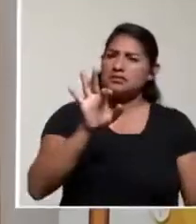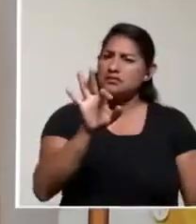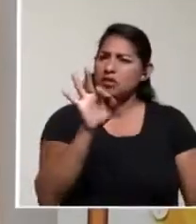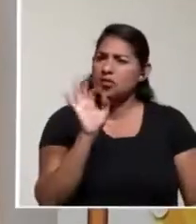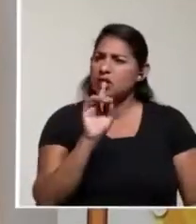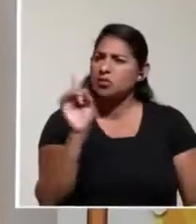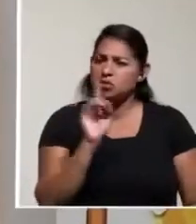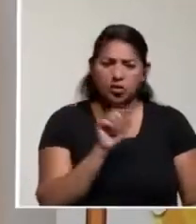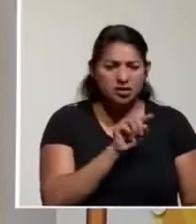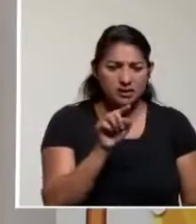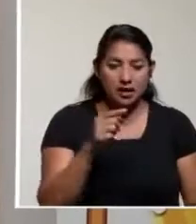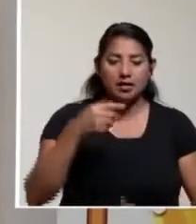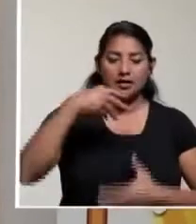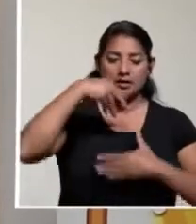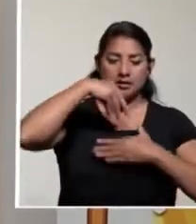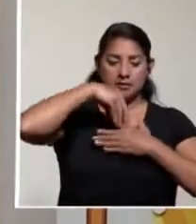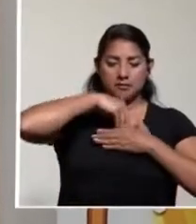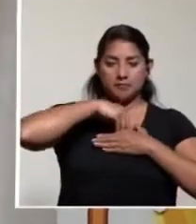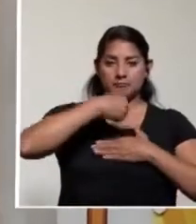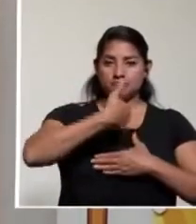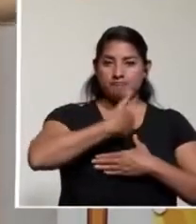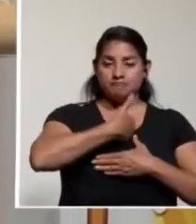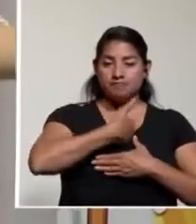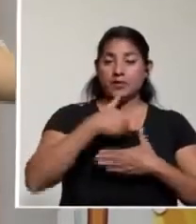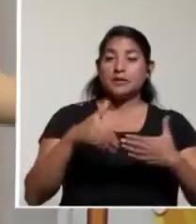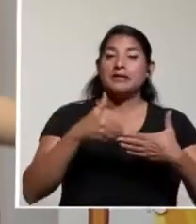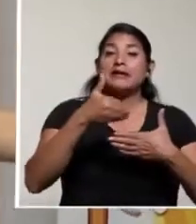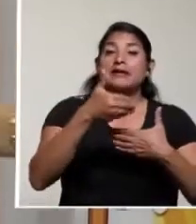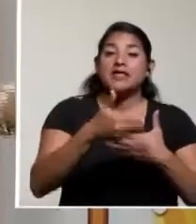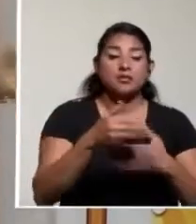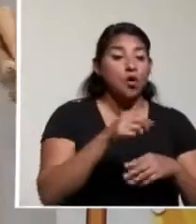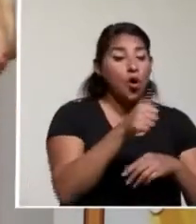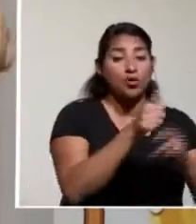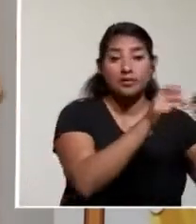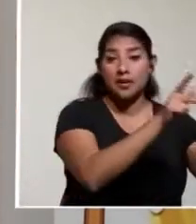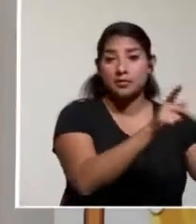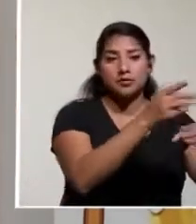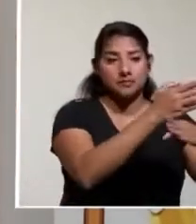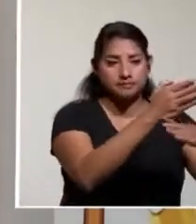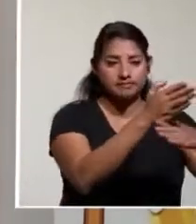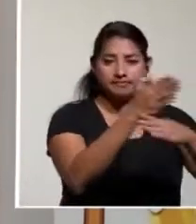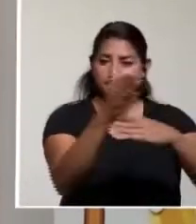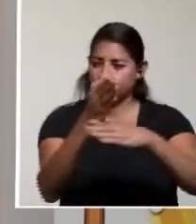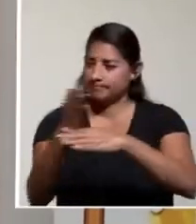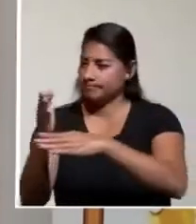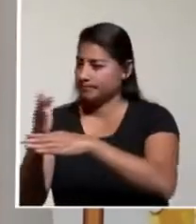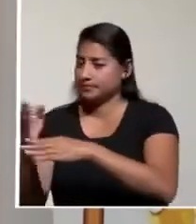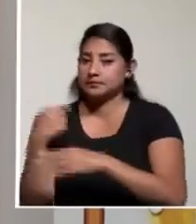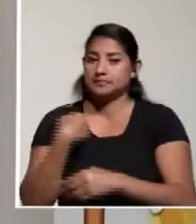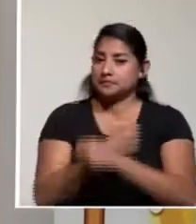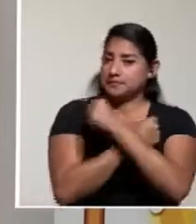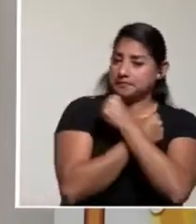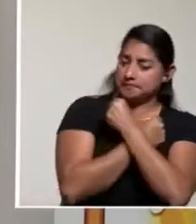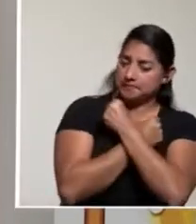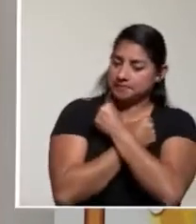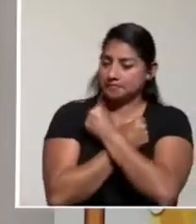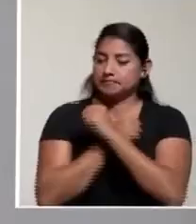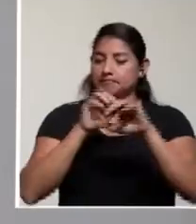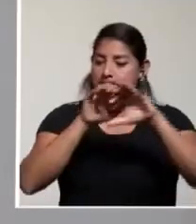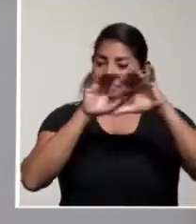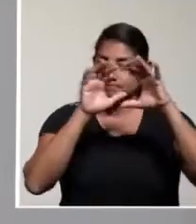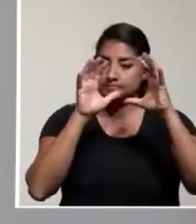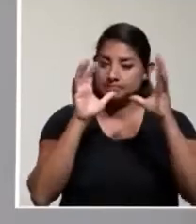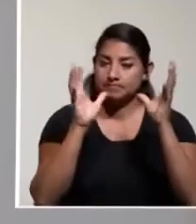en nosotros mismos y luego se la damos a las demás personas y seres de nuestro